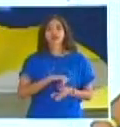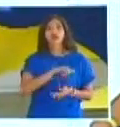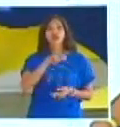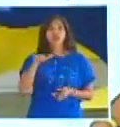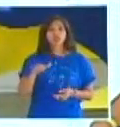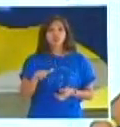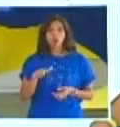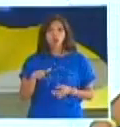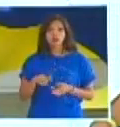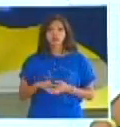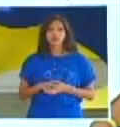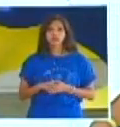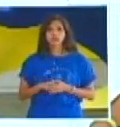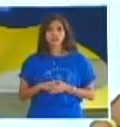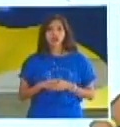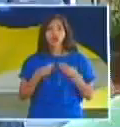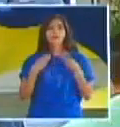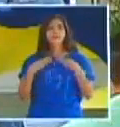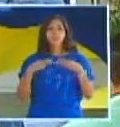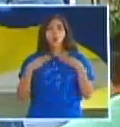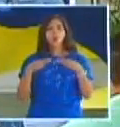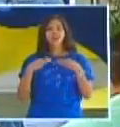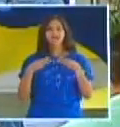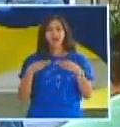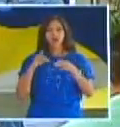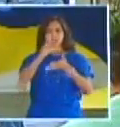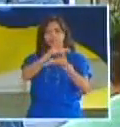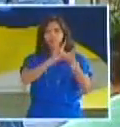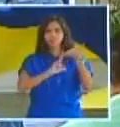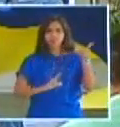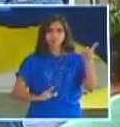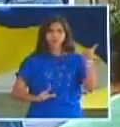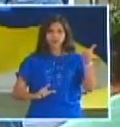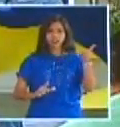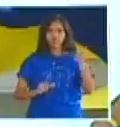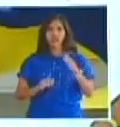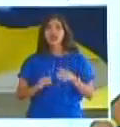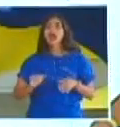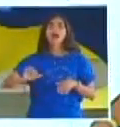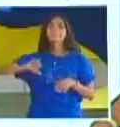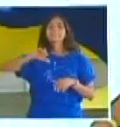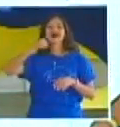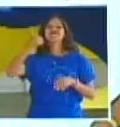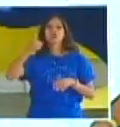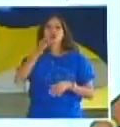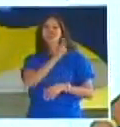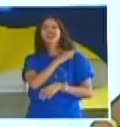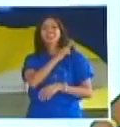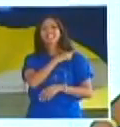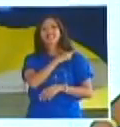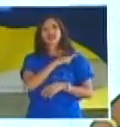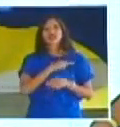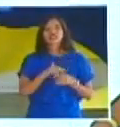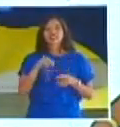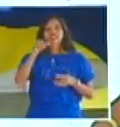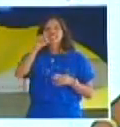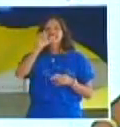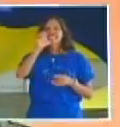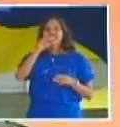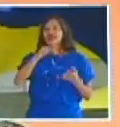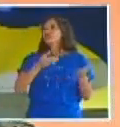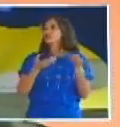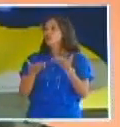Igualmente, han publicado en esta lista al mayor general Sergio Rivero